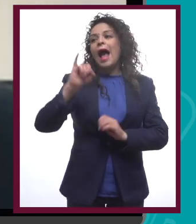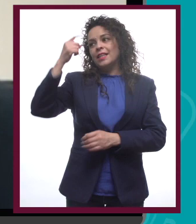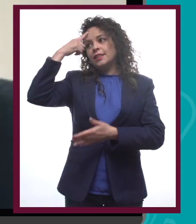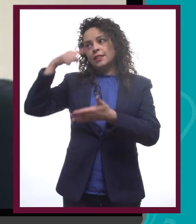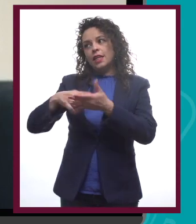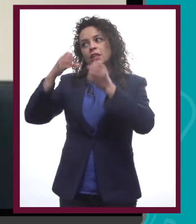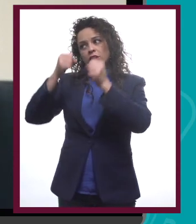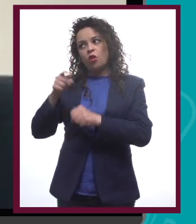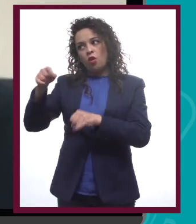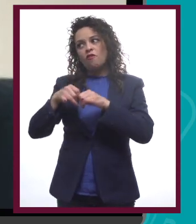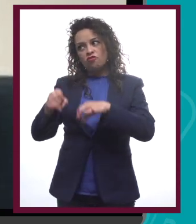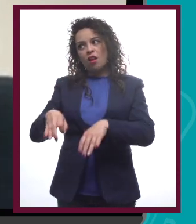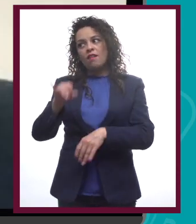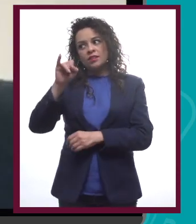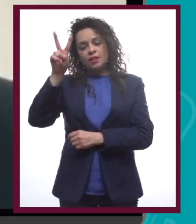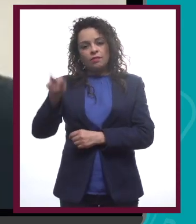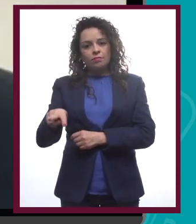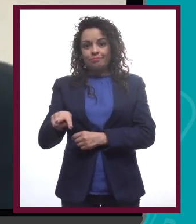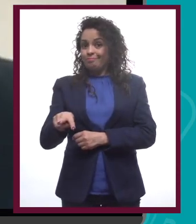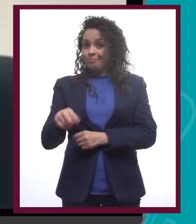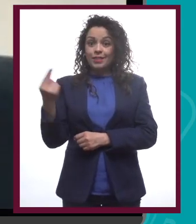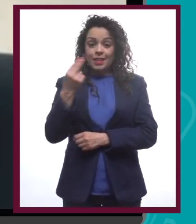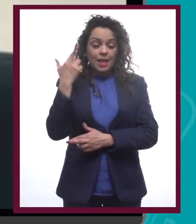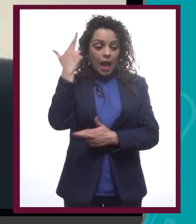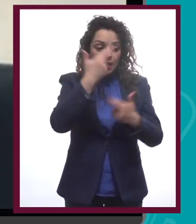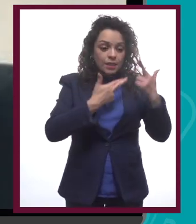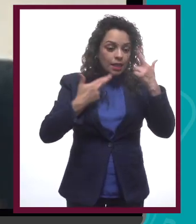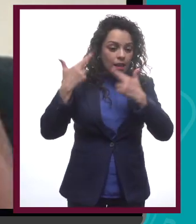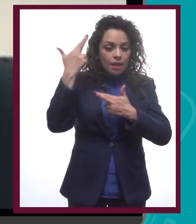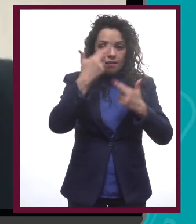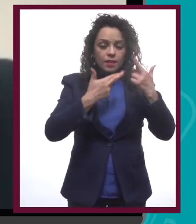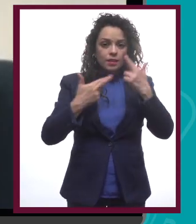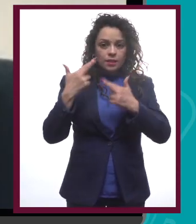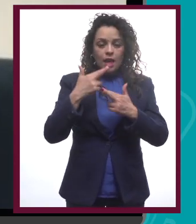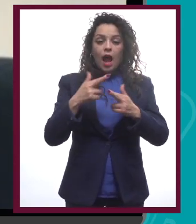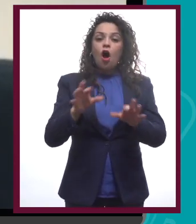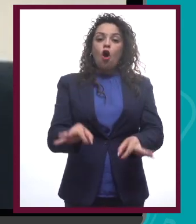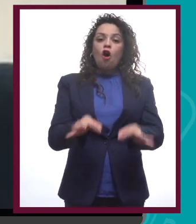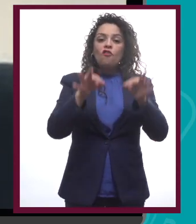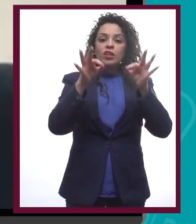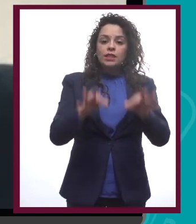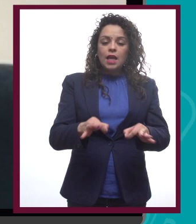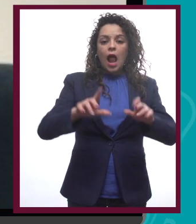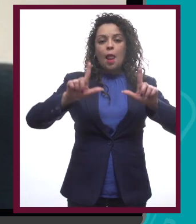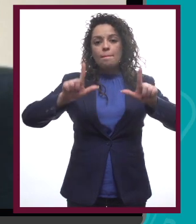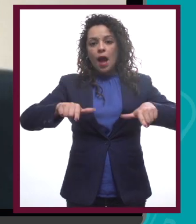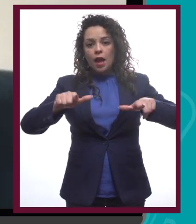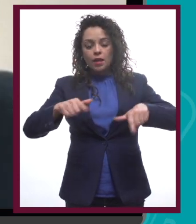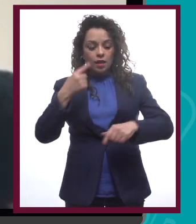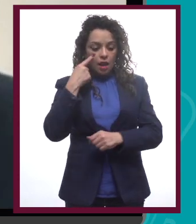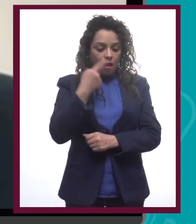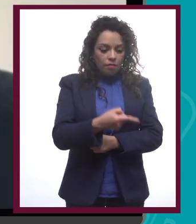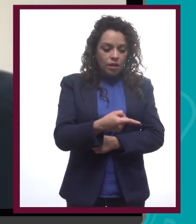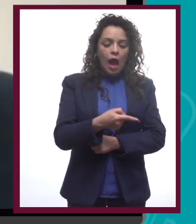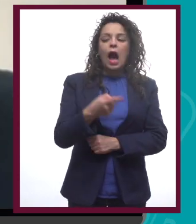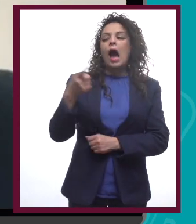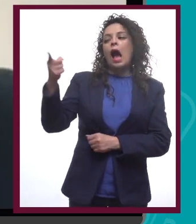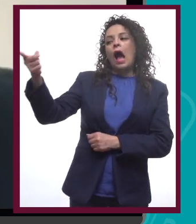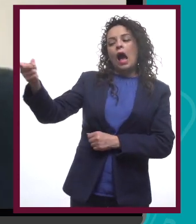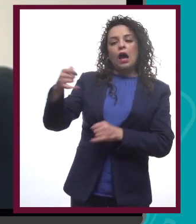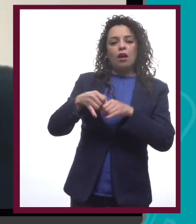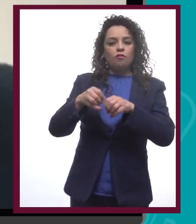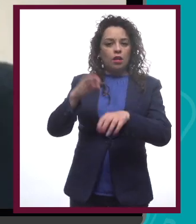verificadores o en sitios donde se verifique la información. Muchas veces son las páginas oficiales o en